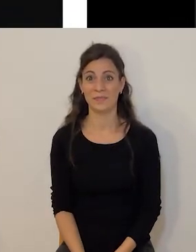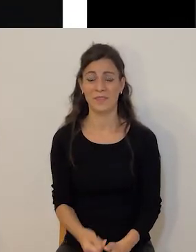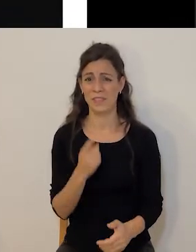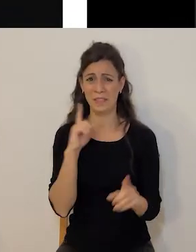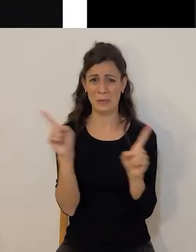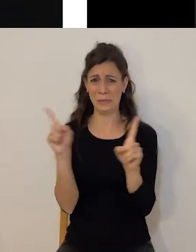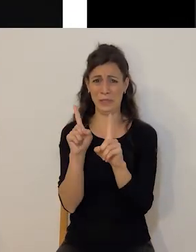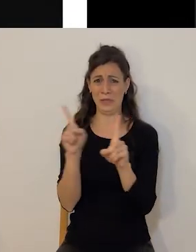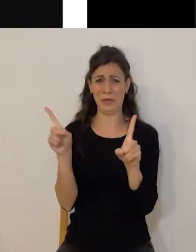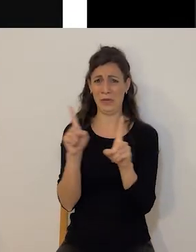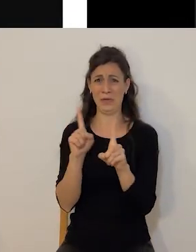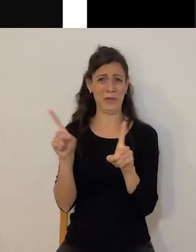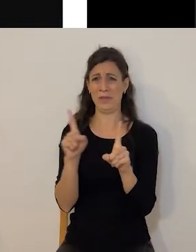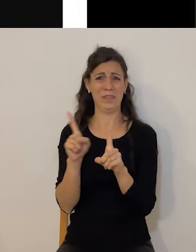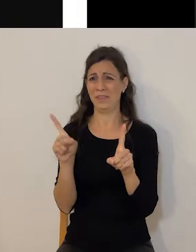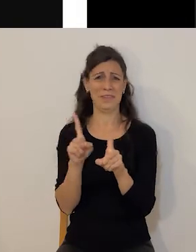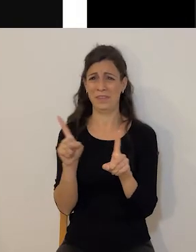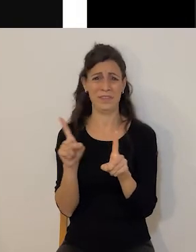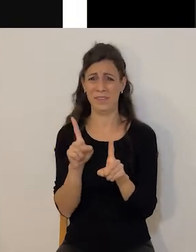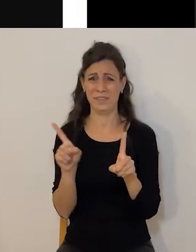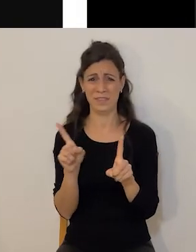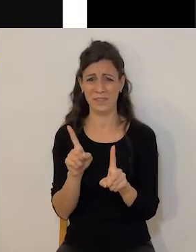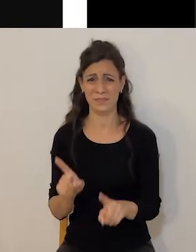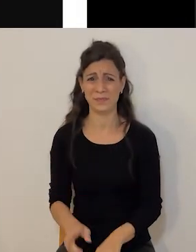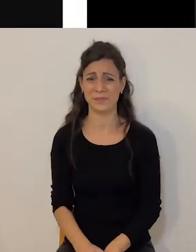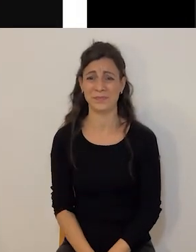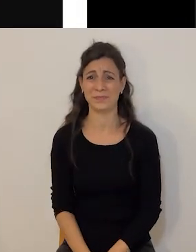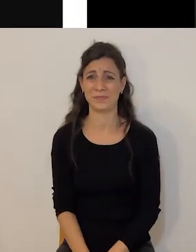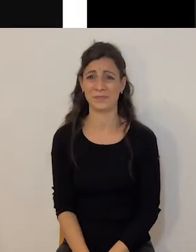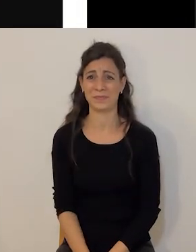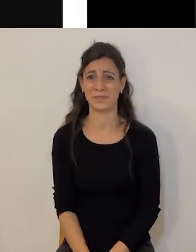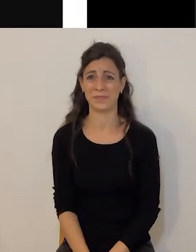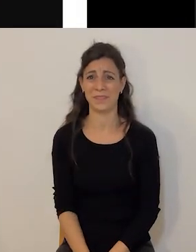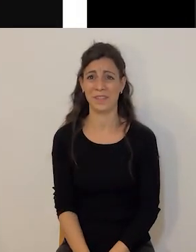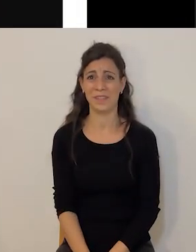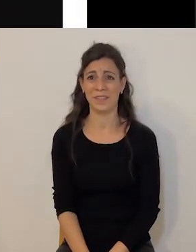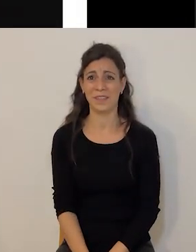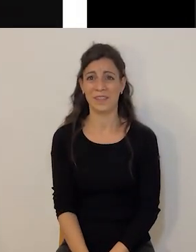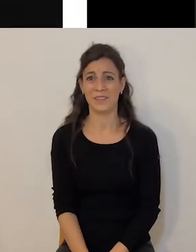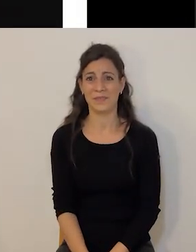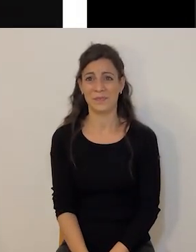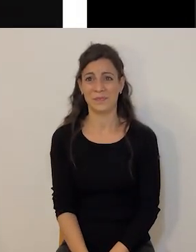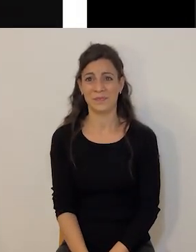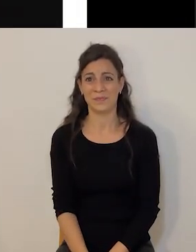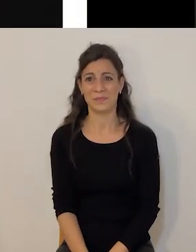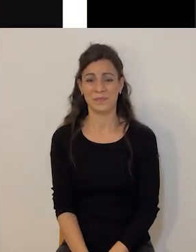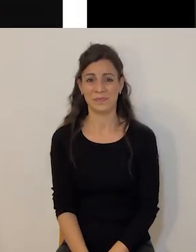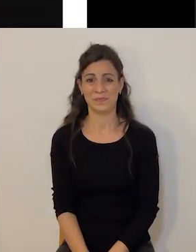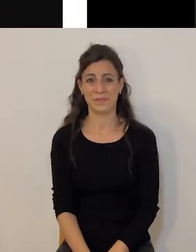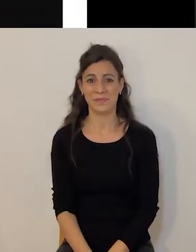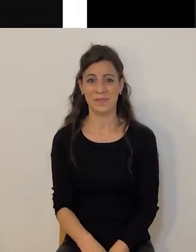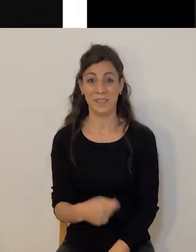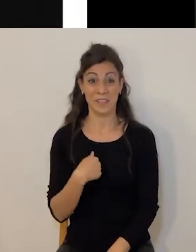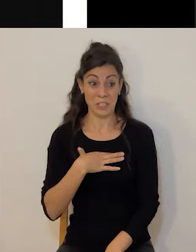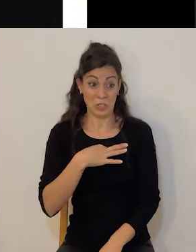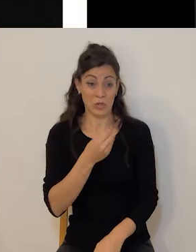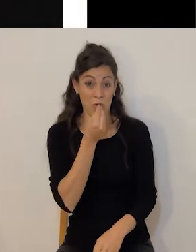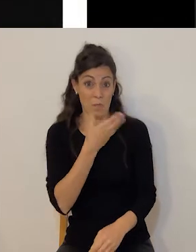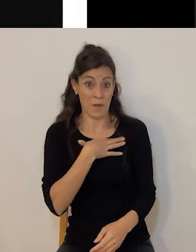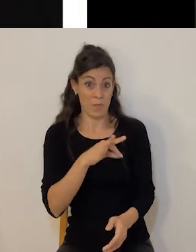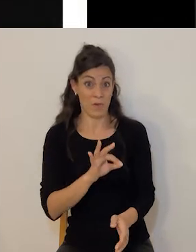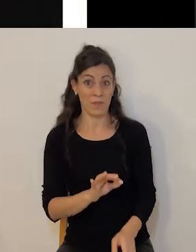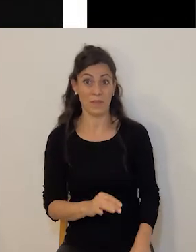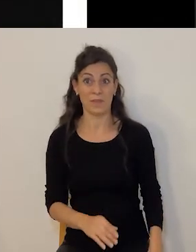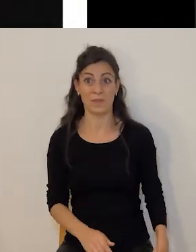Yeah, I'm gonna eat it. Okay, this is for me. Let's see. Jimmy Kimmel said I should eat this too. Okay. Okay, I think I'll eat